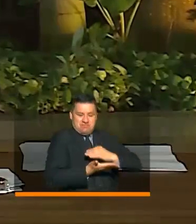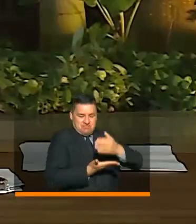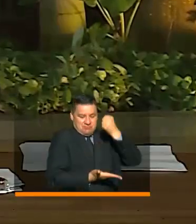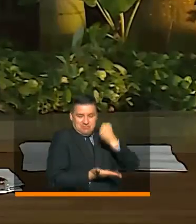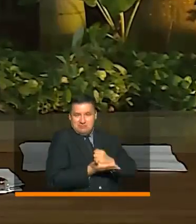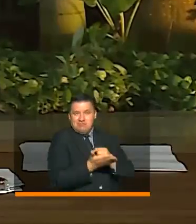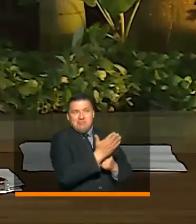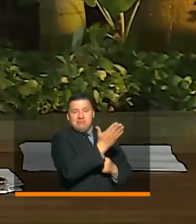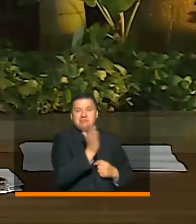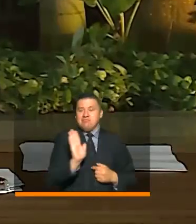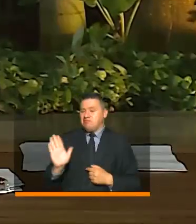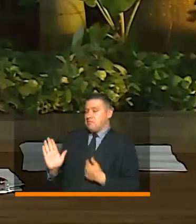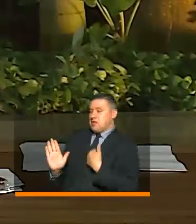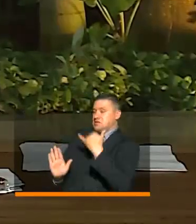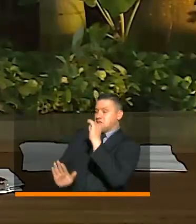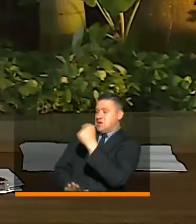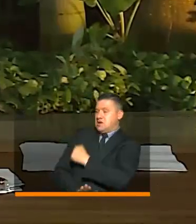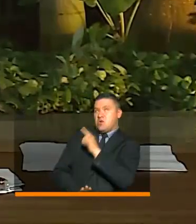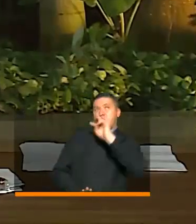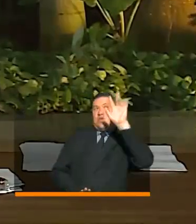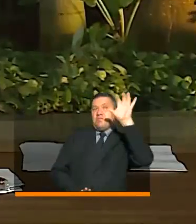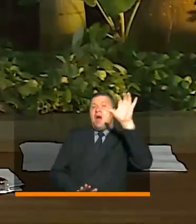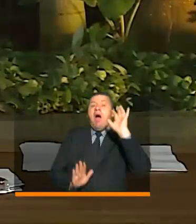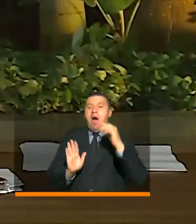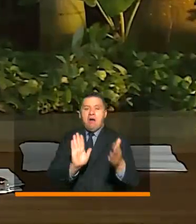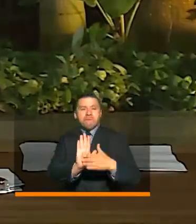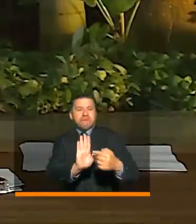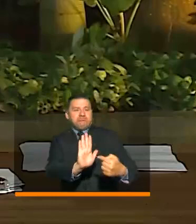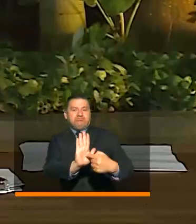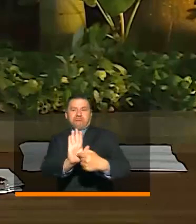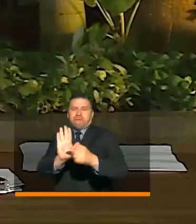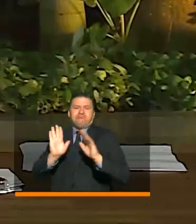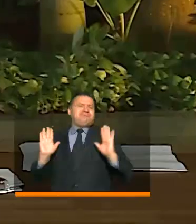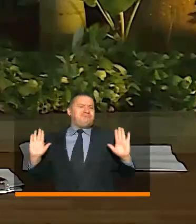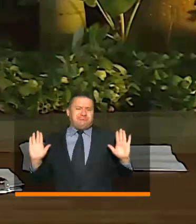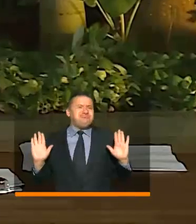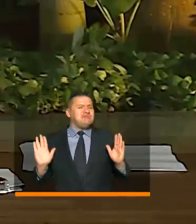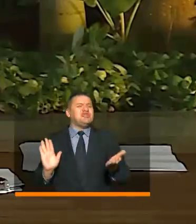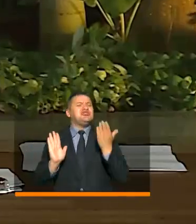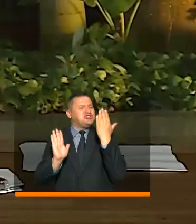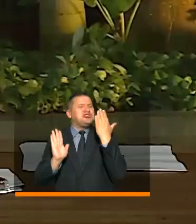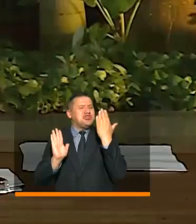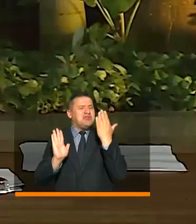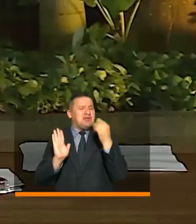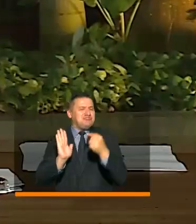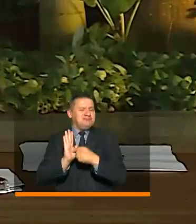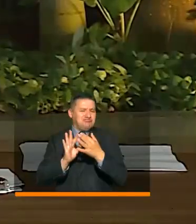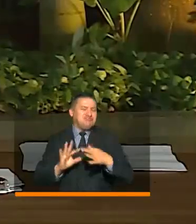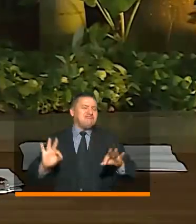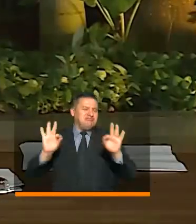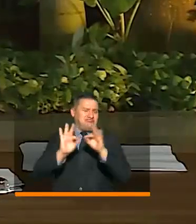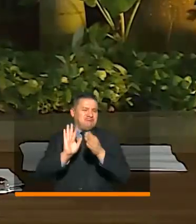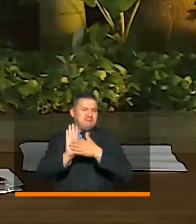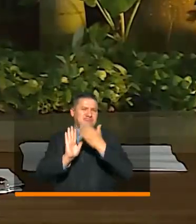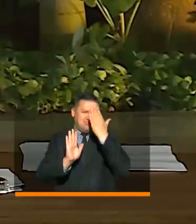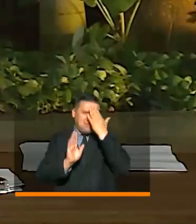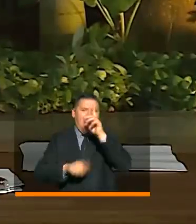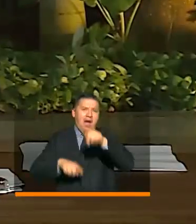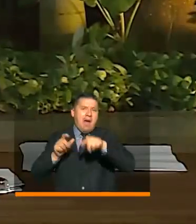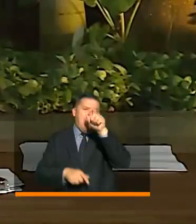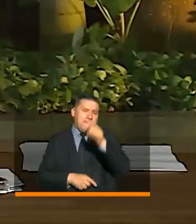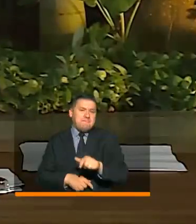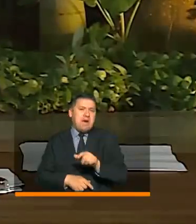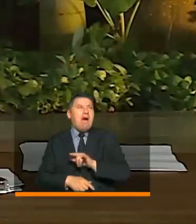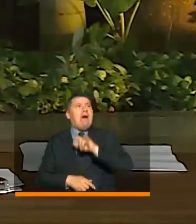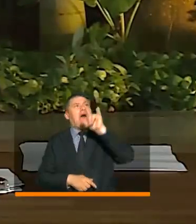de vacunación, la persona que llega al país lo acredita y lo tiene y ese también es una herramienta importante porque sabemos que hay personas que